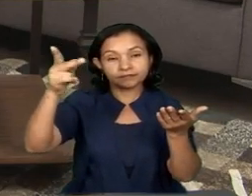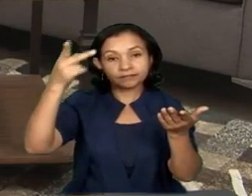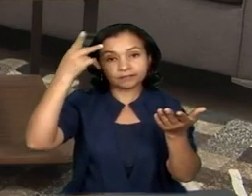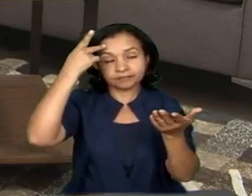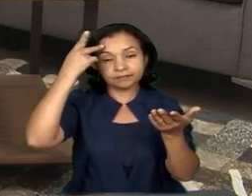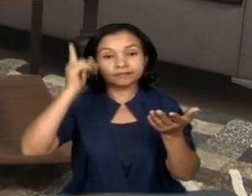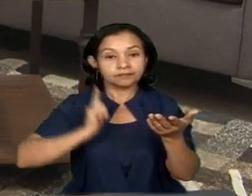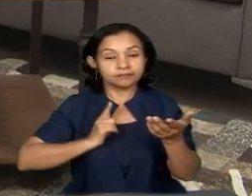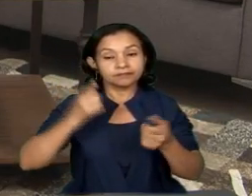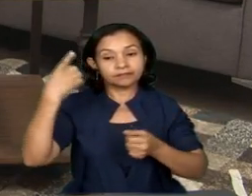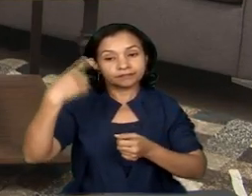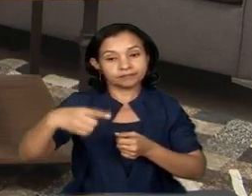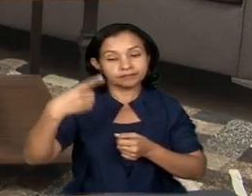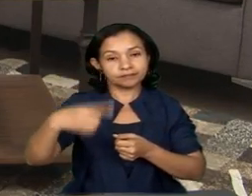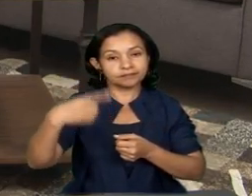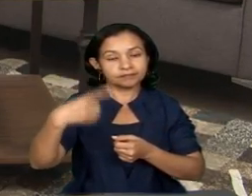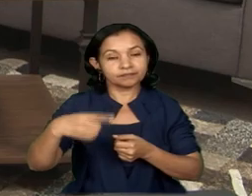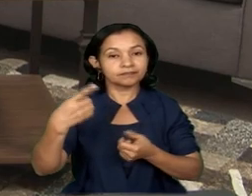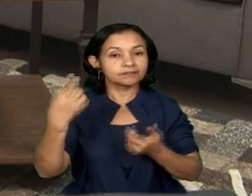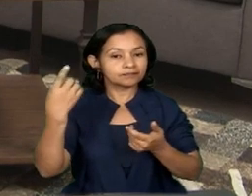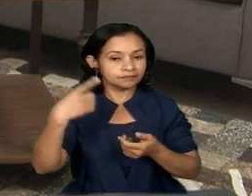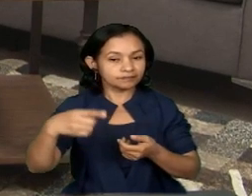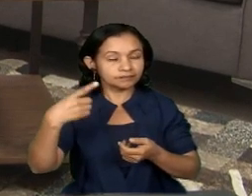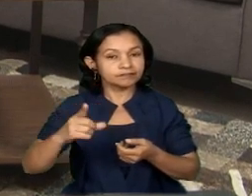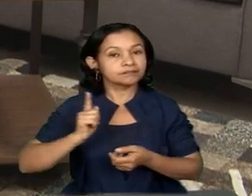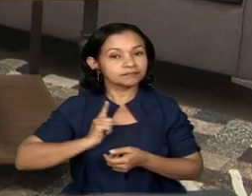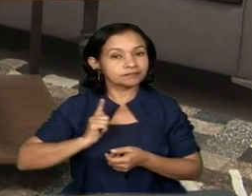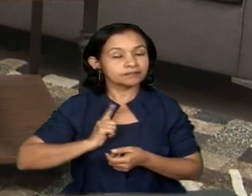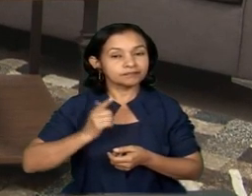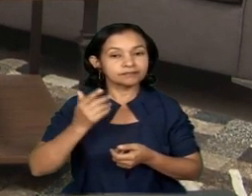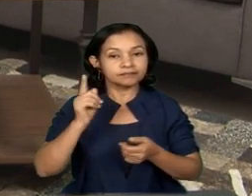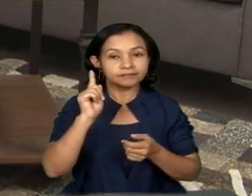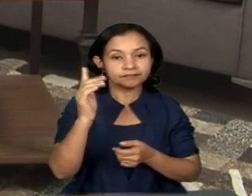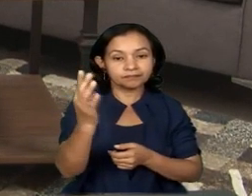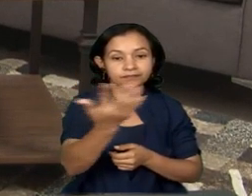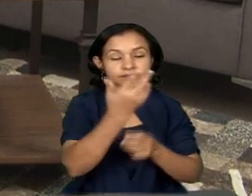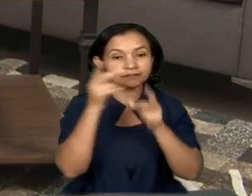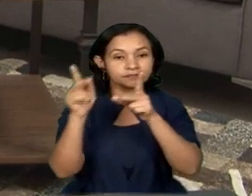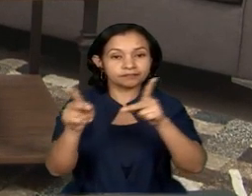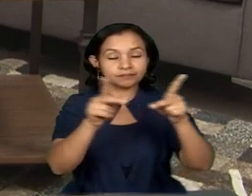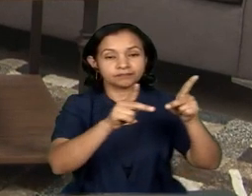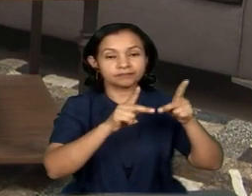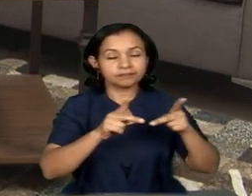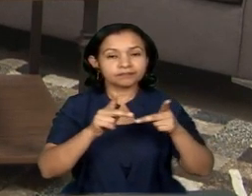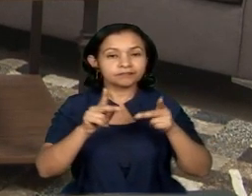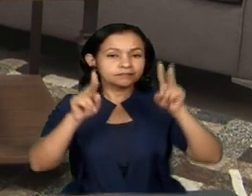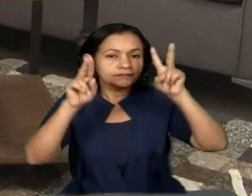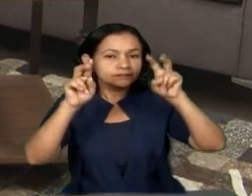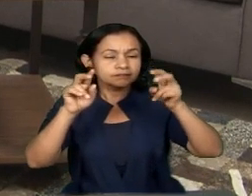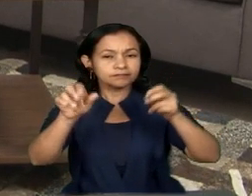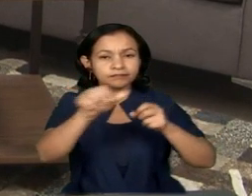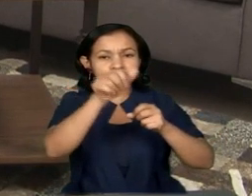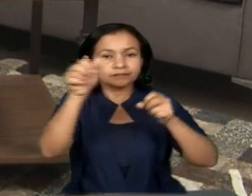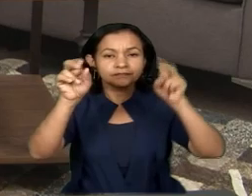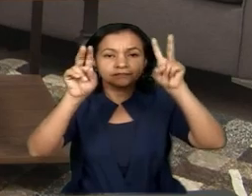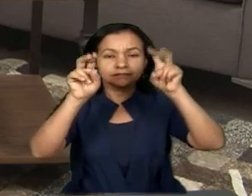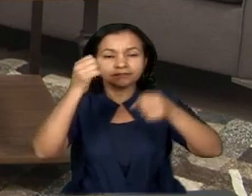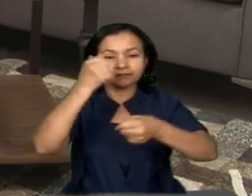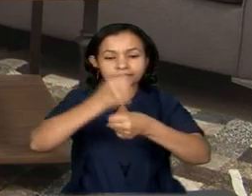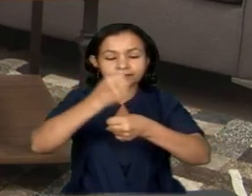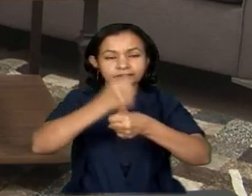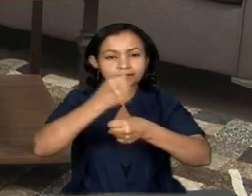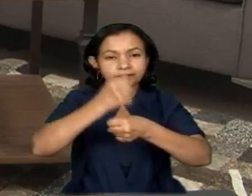mantiene, restitución de derechos. Eso es una restitución de derechos tangible por parte de la población. Dentro de esa lógica, ¿qué otros aspectos se han trabajado dentro de